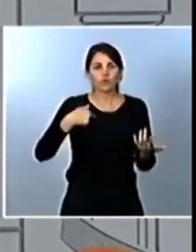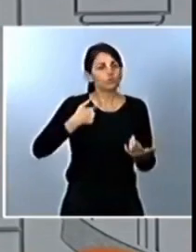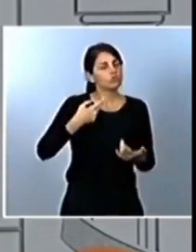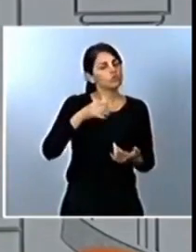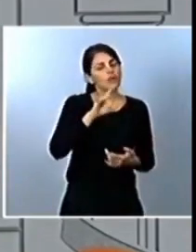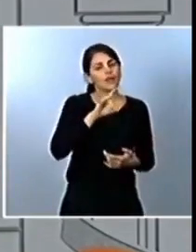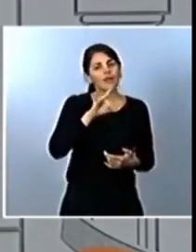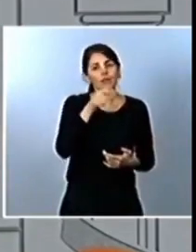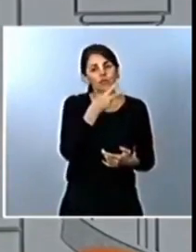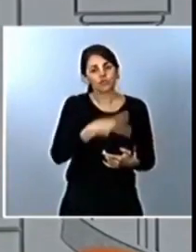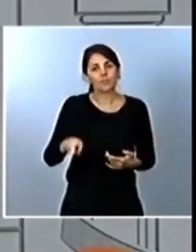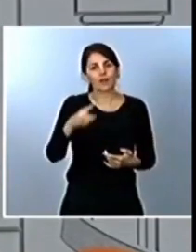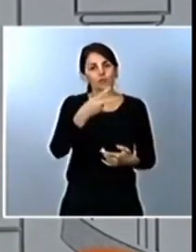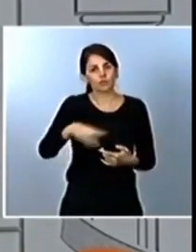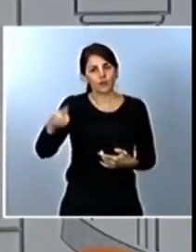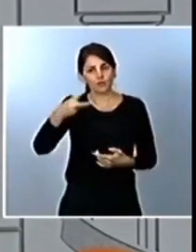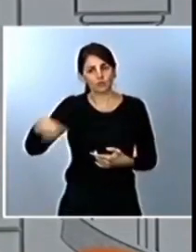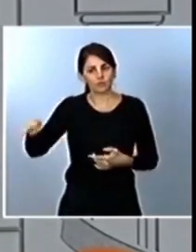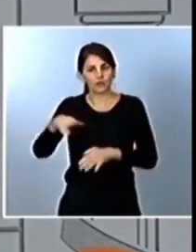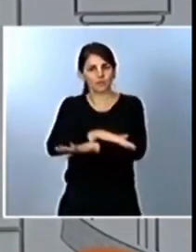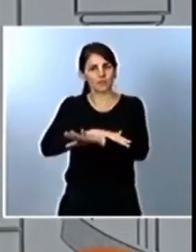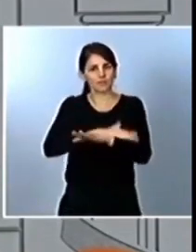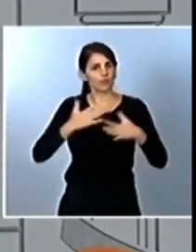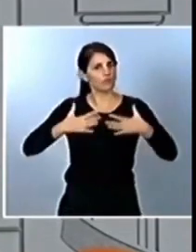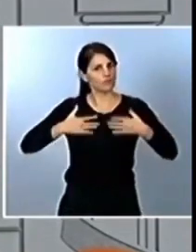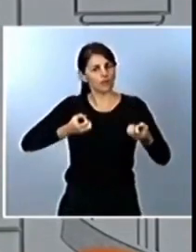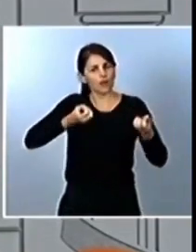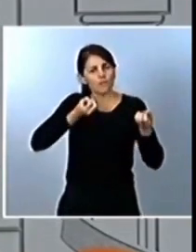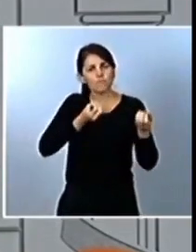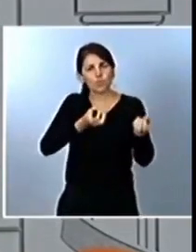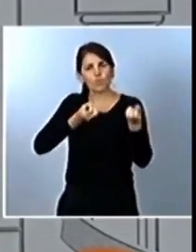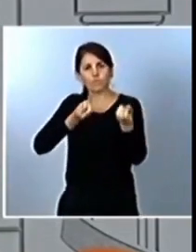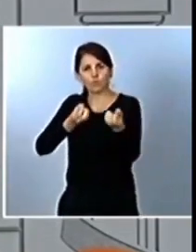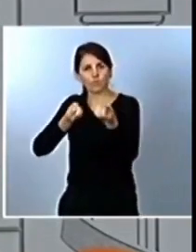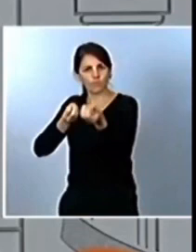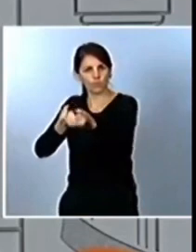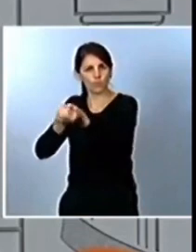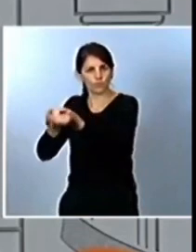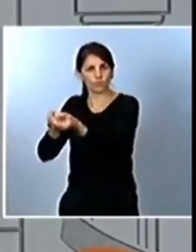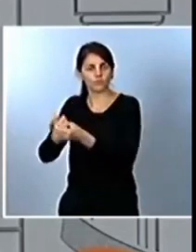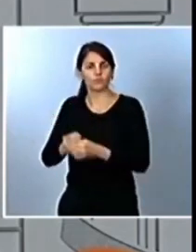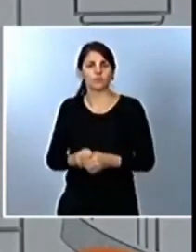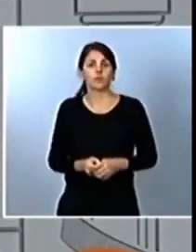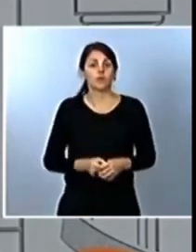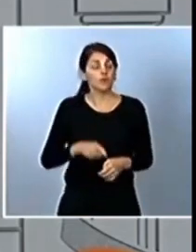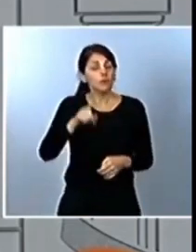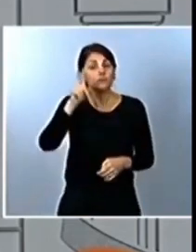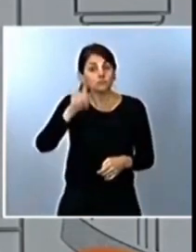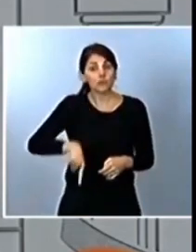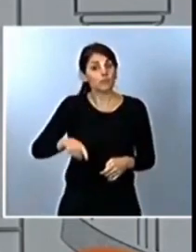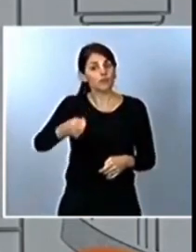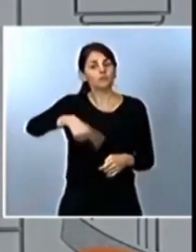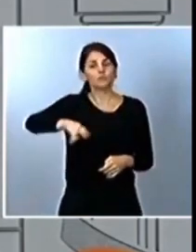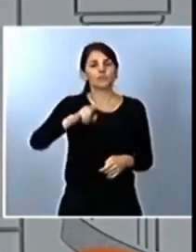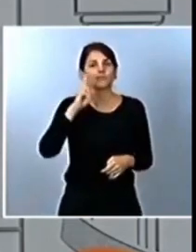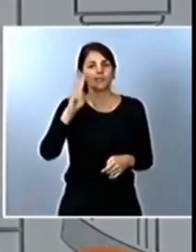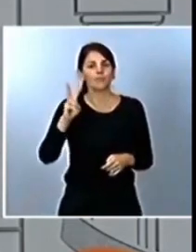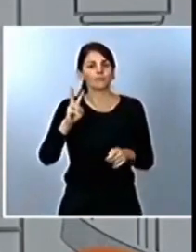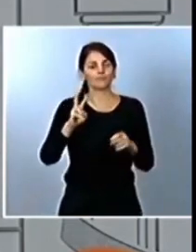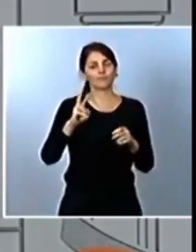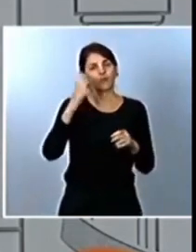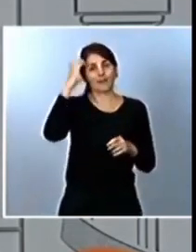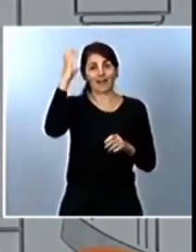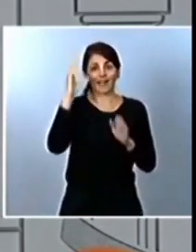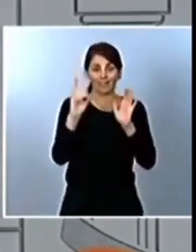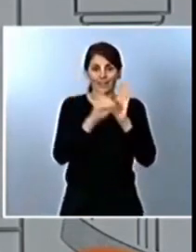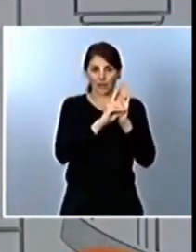Ministerio de Sanidad en el Congreso de los Diputados, y también, lo verán ustedes reflejado en el texto de este Real Decreto, pues combinamos